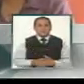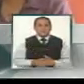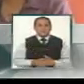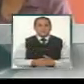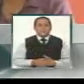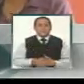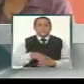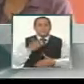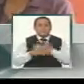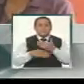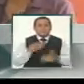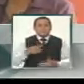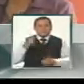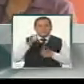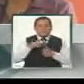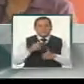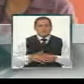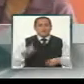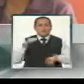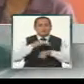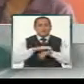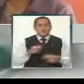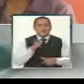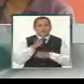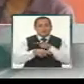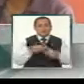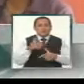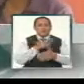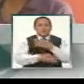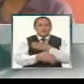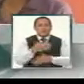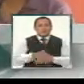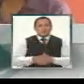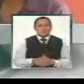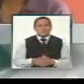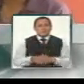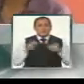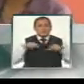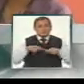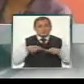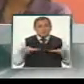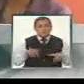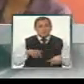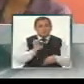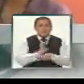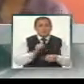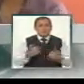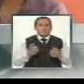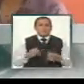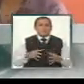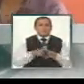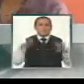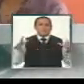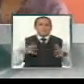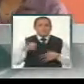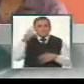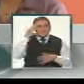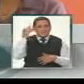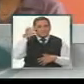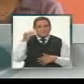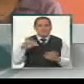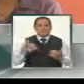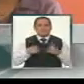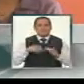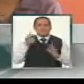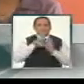vamos a llevar a cabo en Tumbes con respecto a las personas con discapacidad. En esto Ecuador tiene una enorme experiencia, tiene un